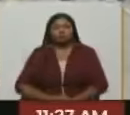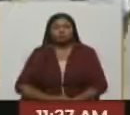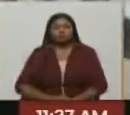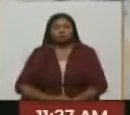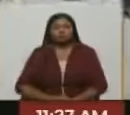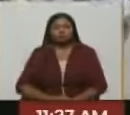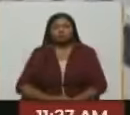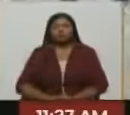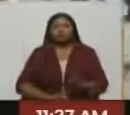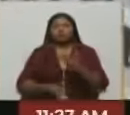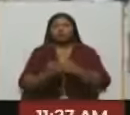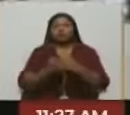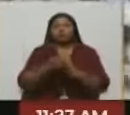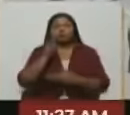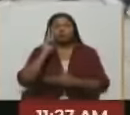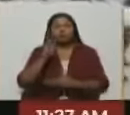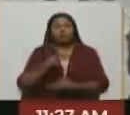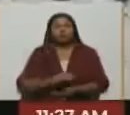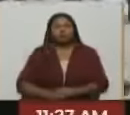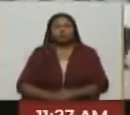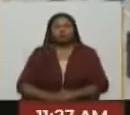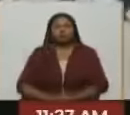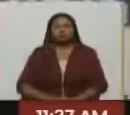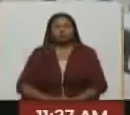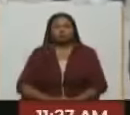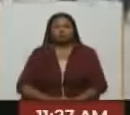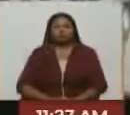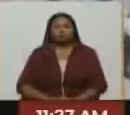Seguiremos viendo, seguiremos observando